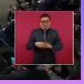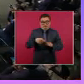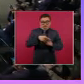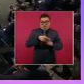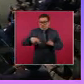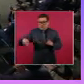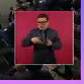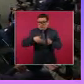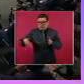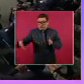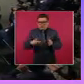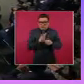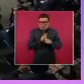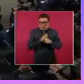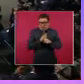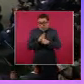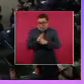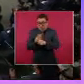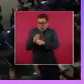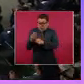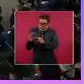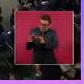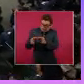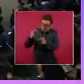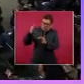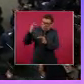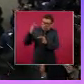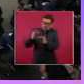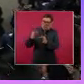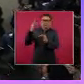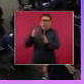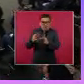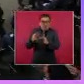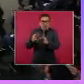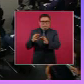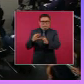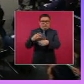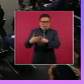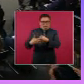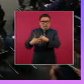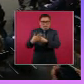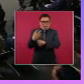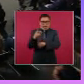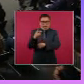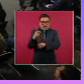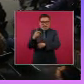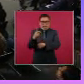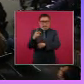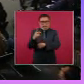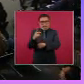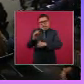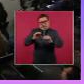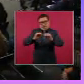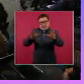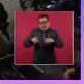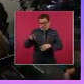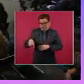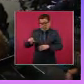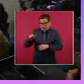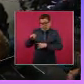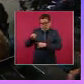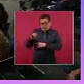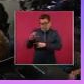este va a estar terminado en diciembre. Así es, Antonio.